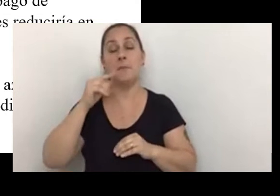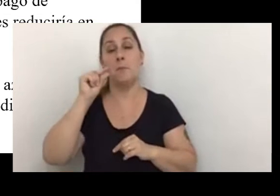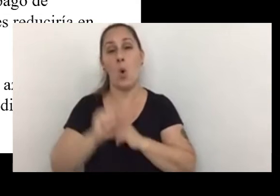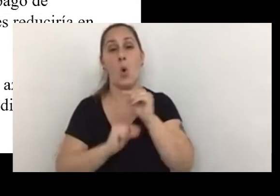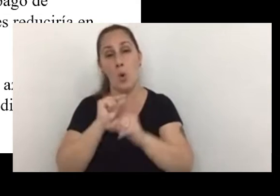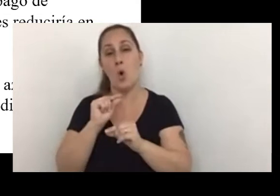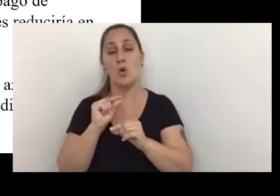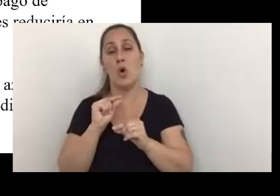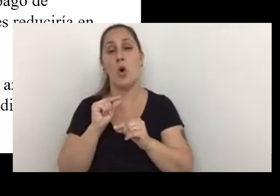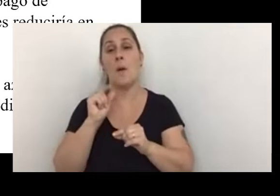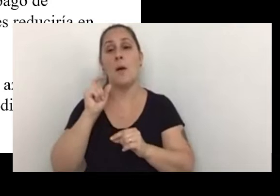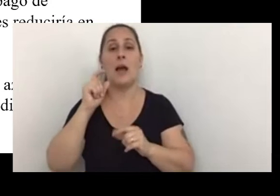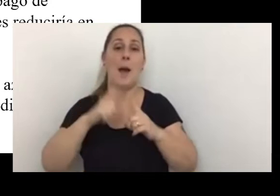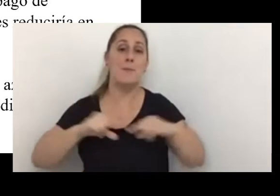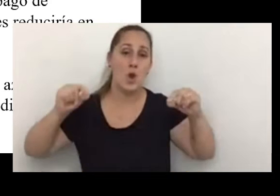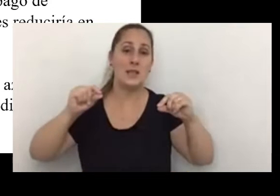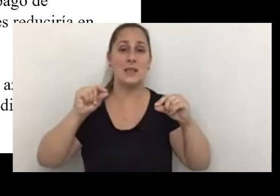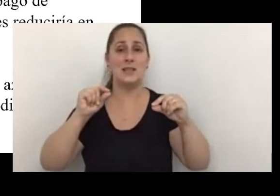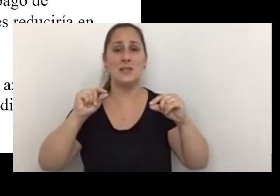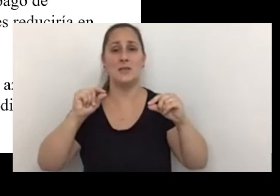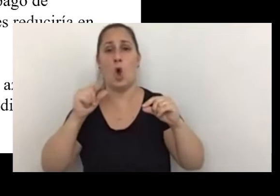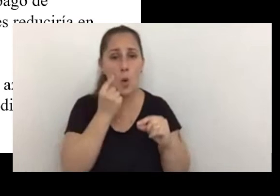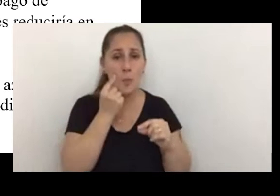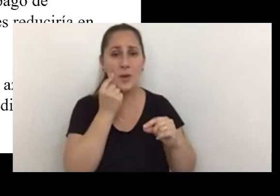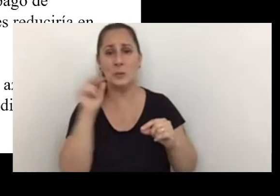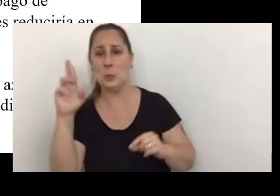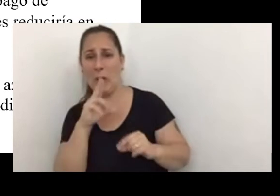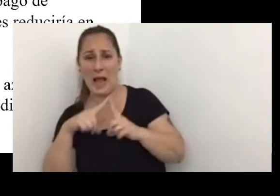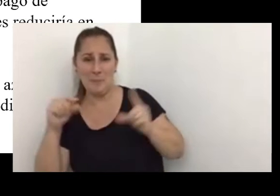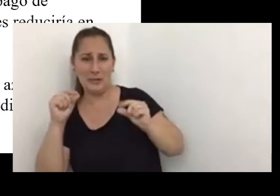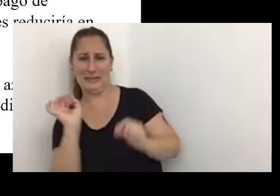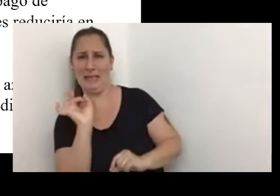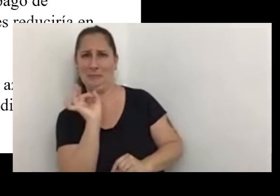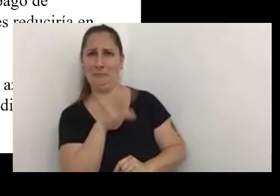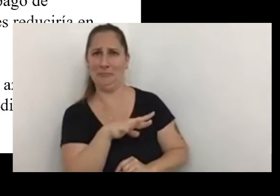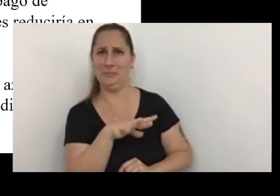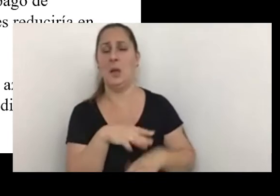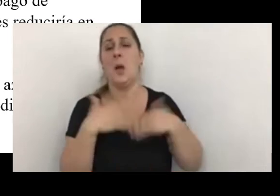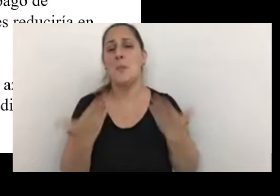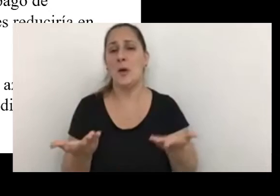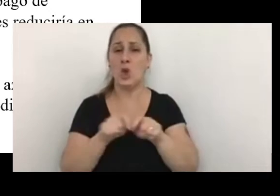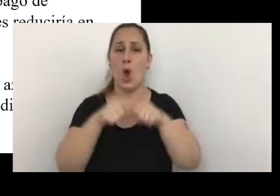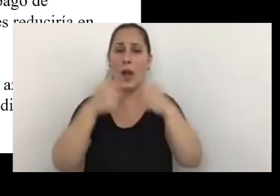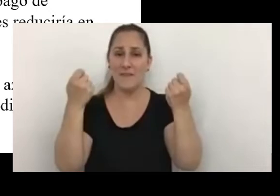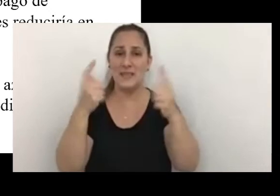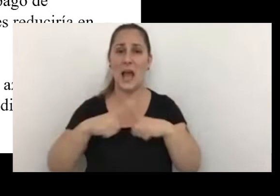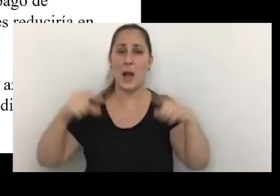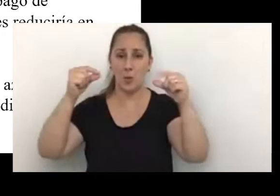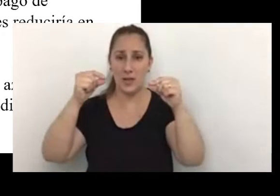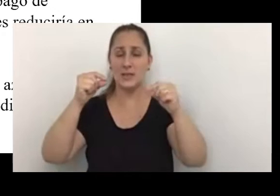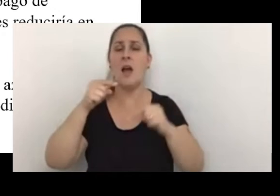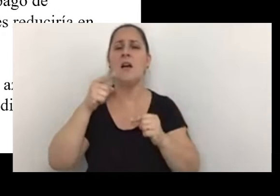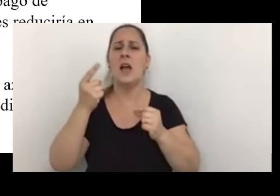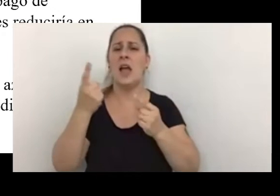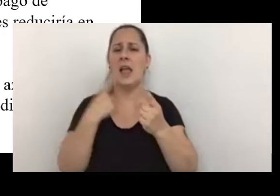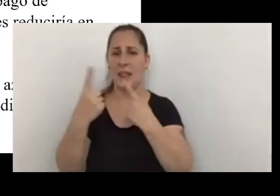los nipones por las mujeres japonesas. Por ello, la revista japonesa Eara entrevistó a